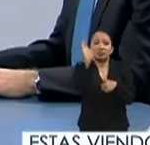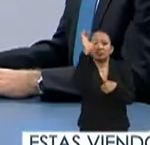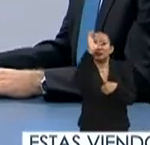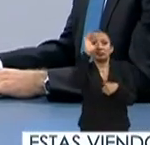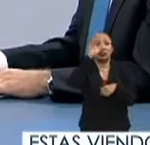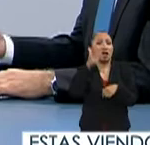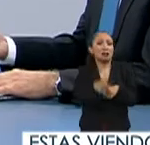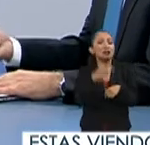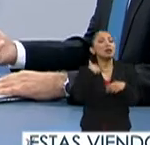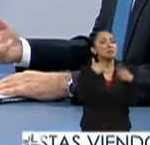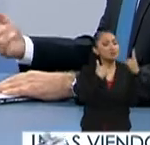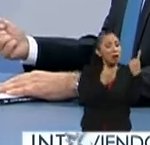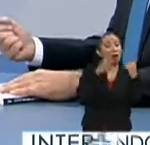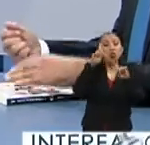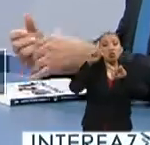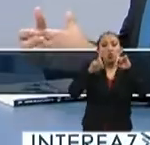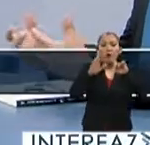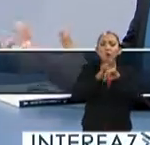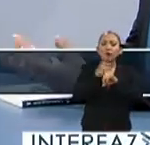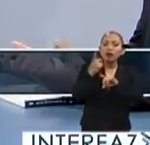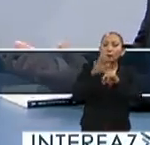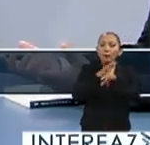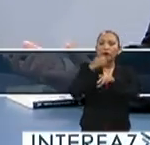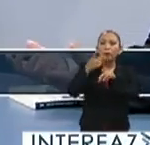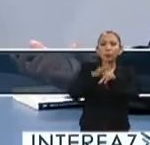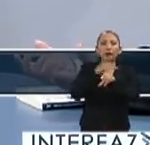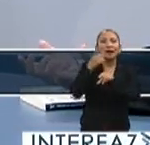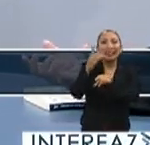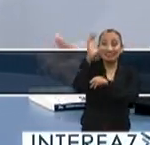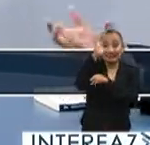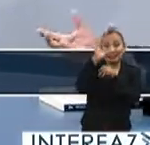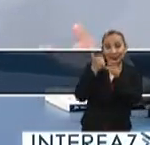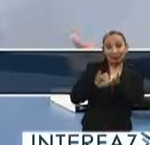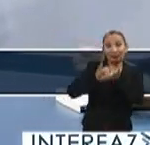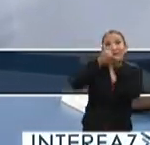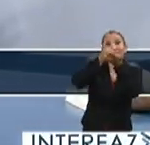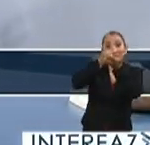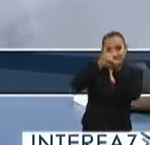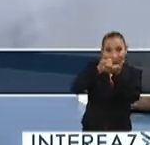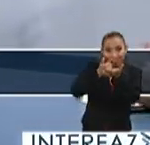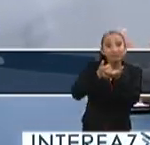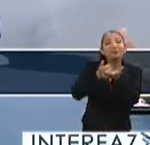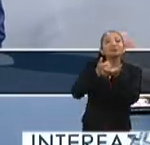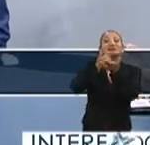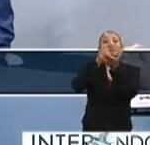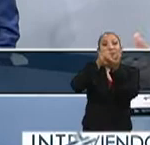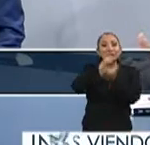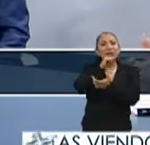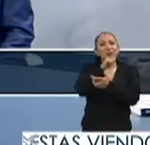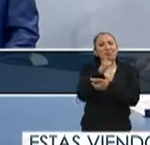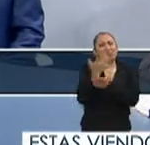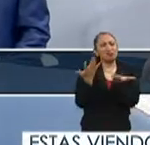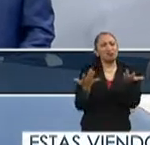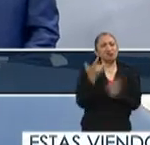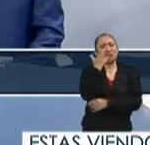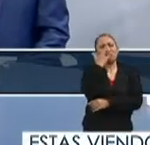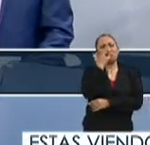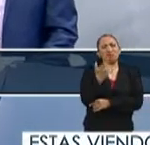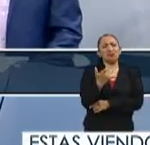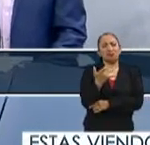actividad científica. La duda es lo que le da una fuerza enorme a la ciencia. Puede ser también un poco raro que así